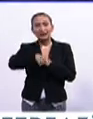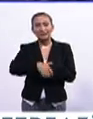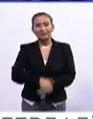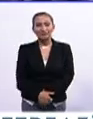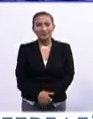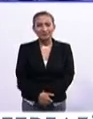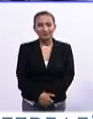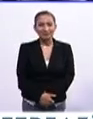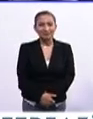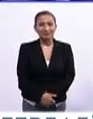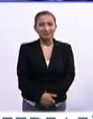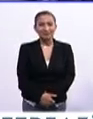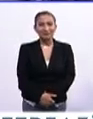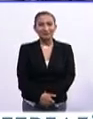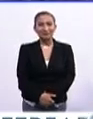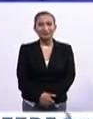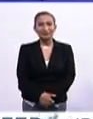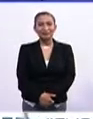www.inee.edu.mx.